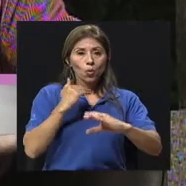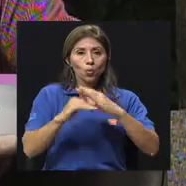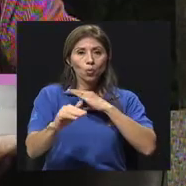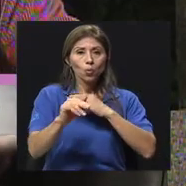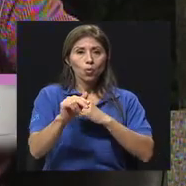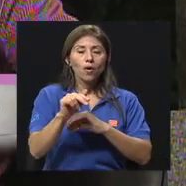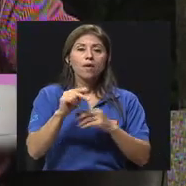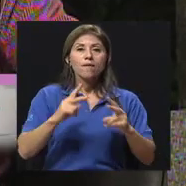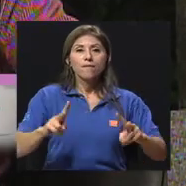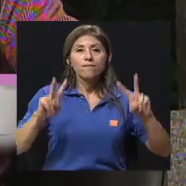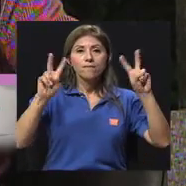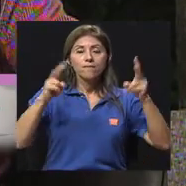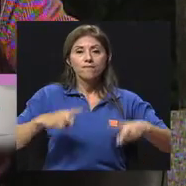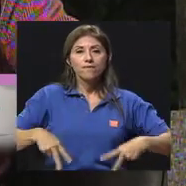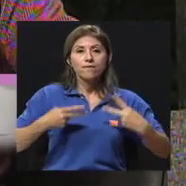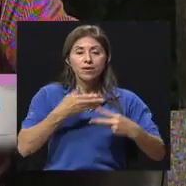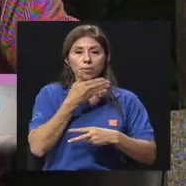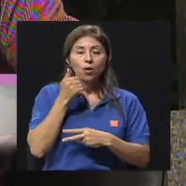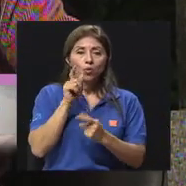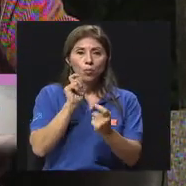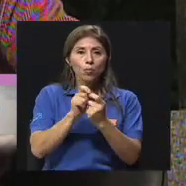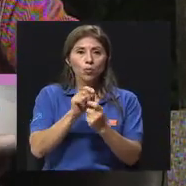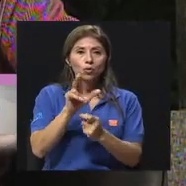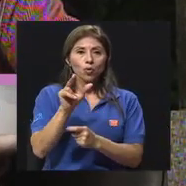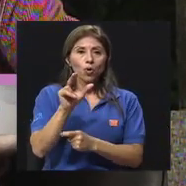correo electrónico